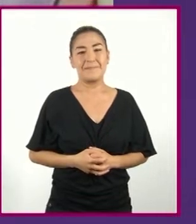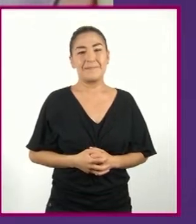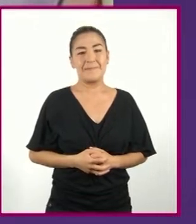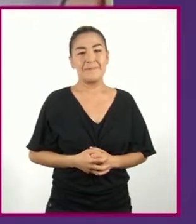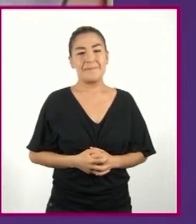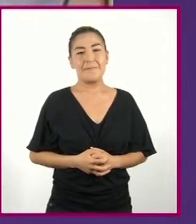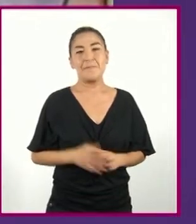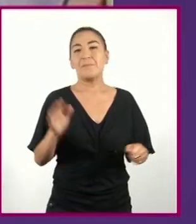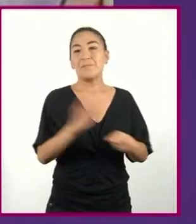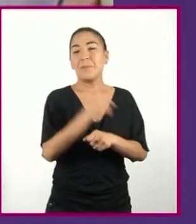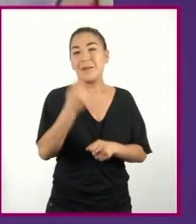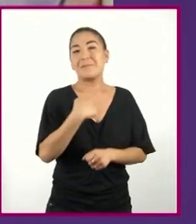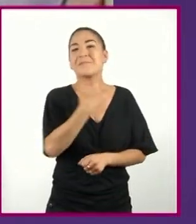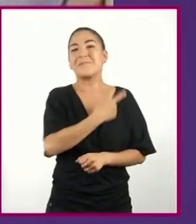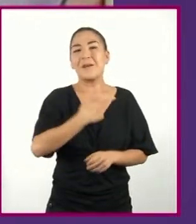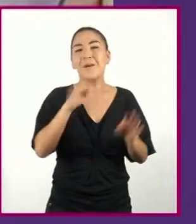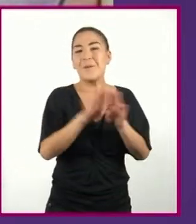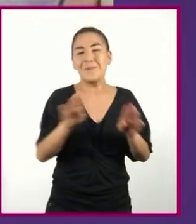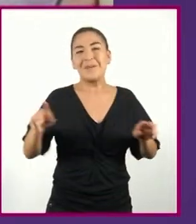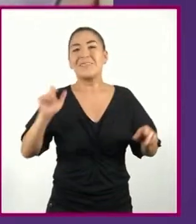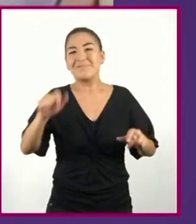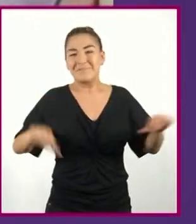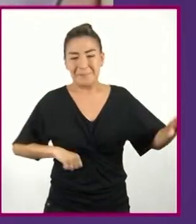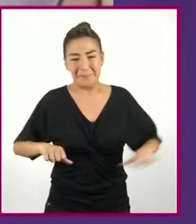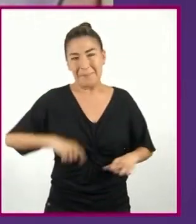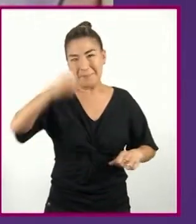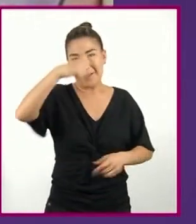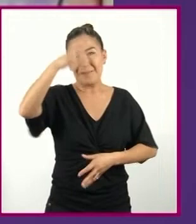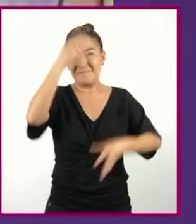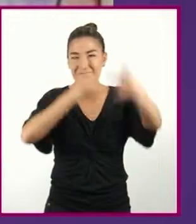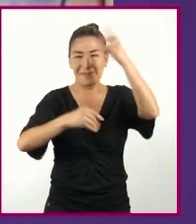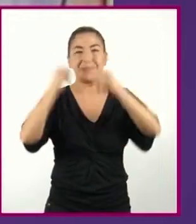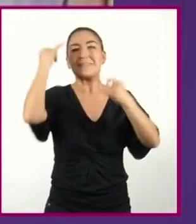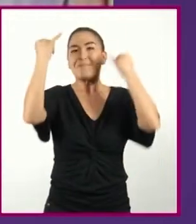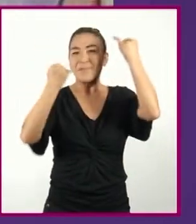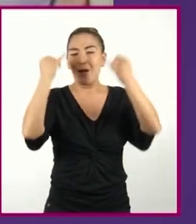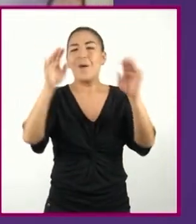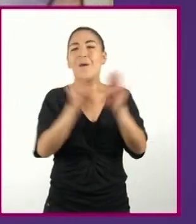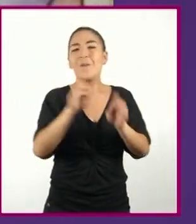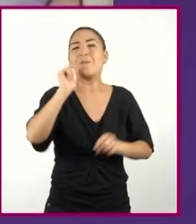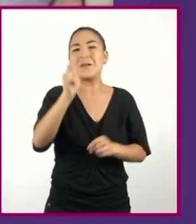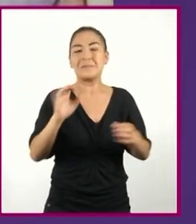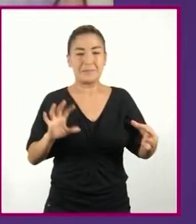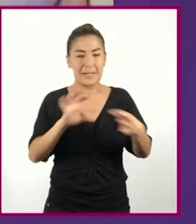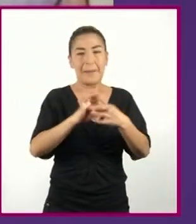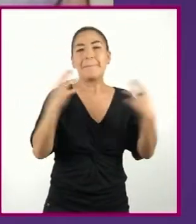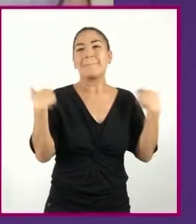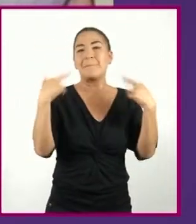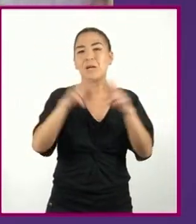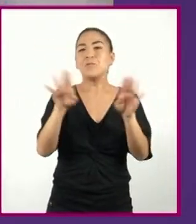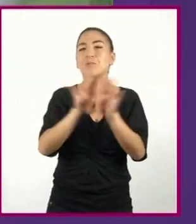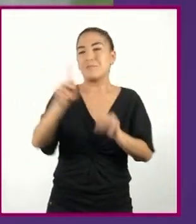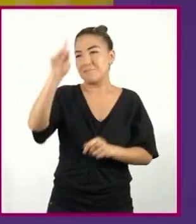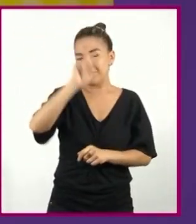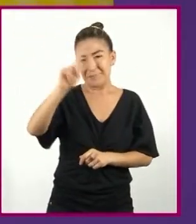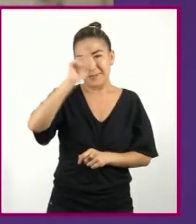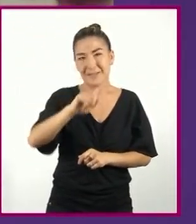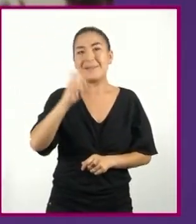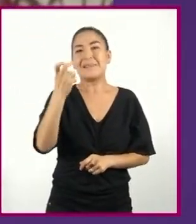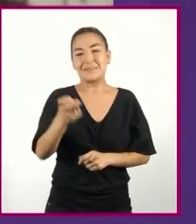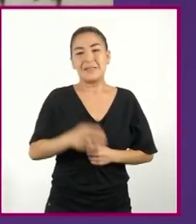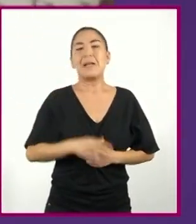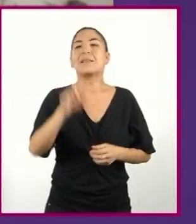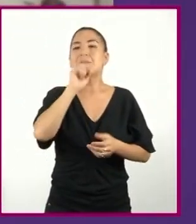ya que me gusta desarrollar mi capacidad de aprendizaje y creatividad, teniendo a la par la asesoría de mi profesora y